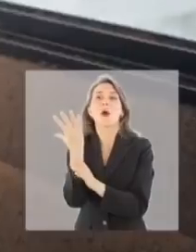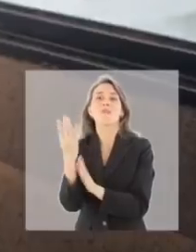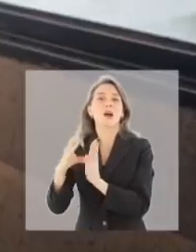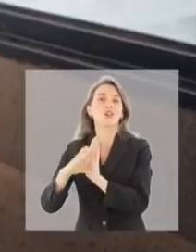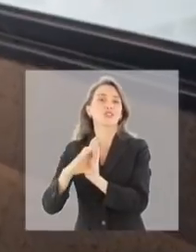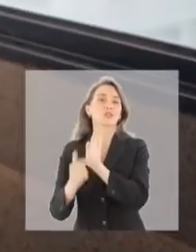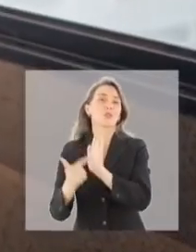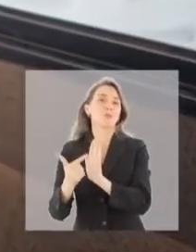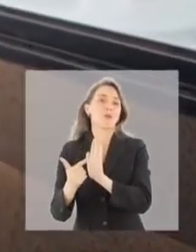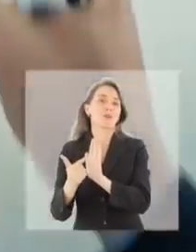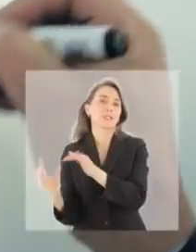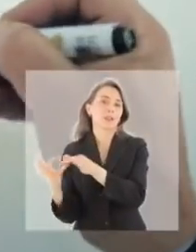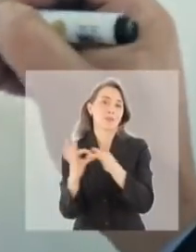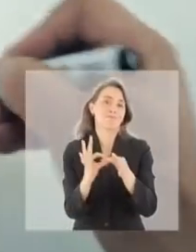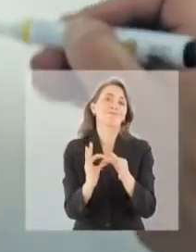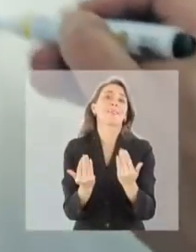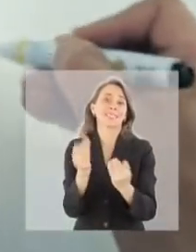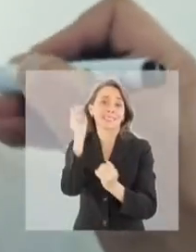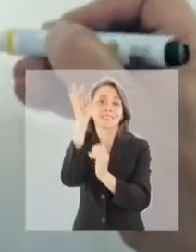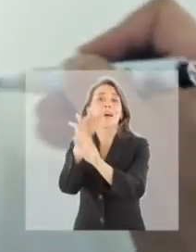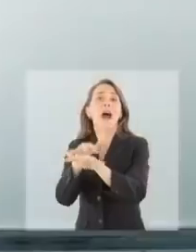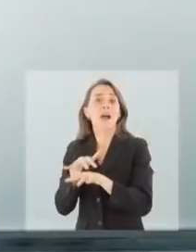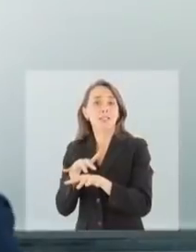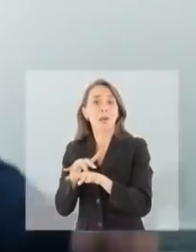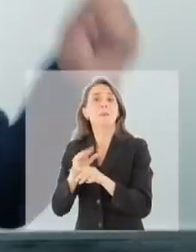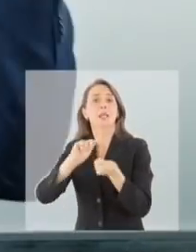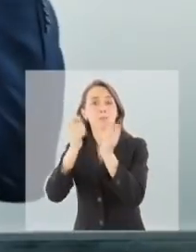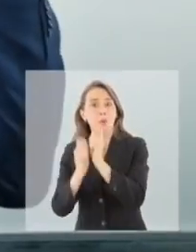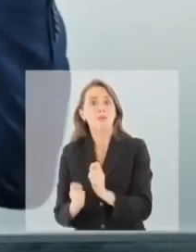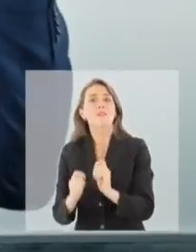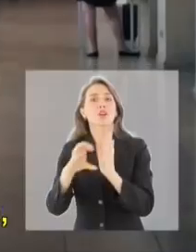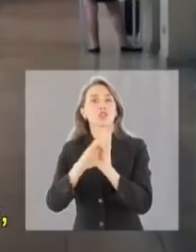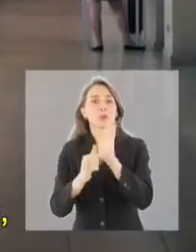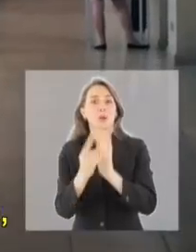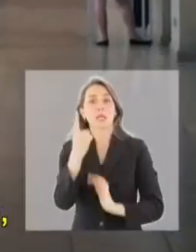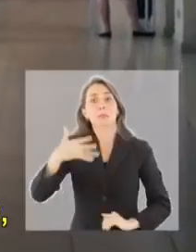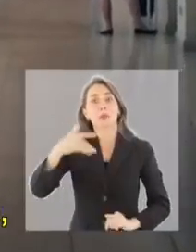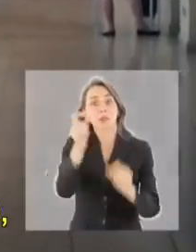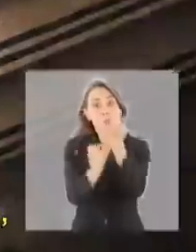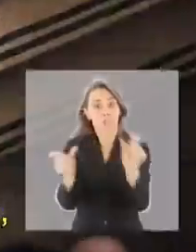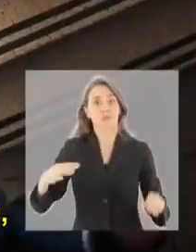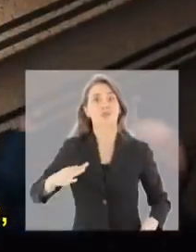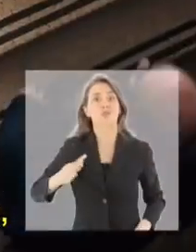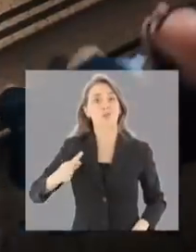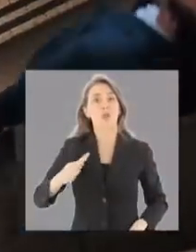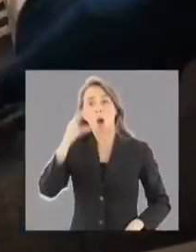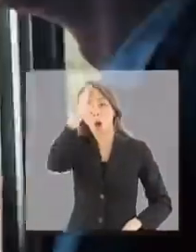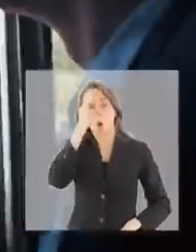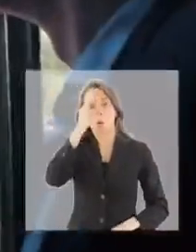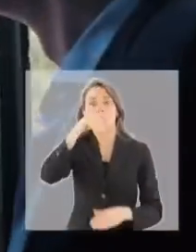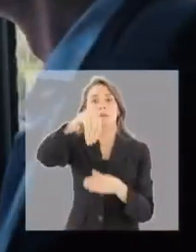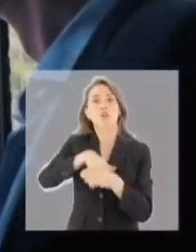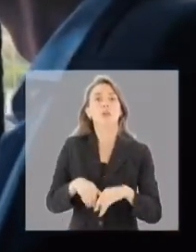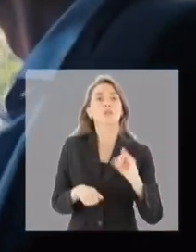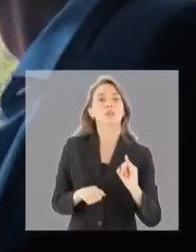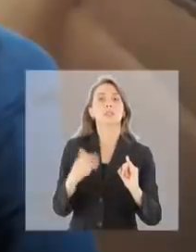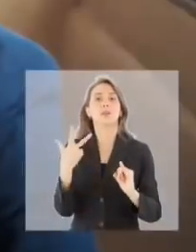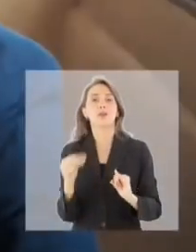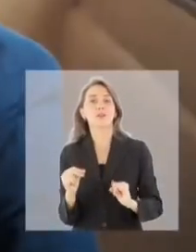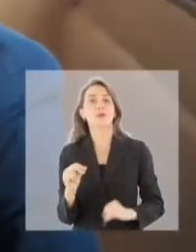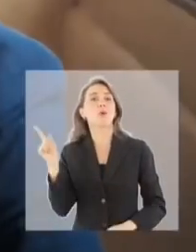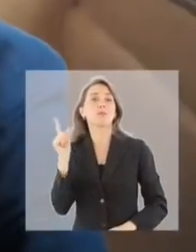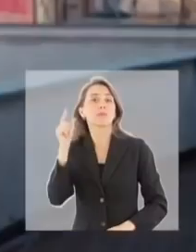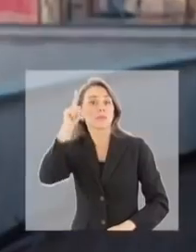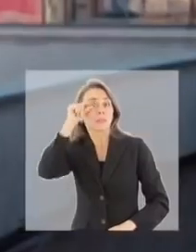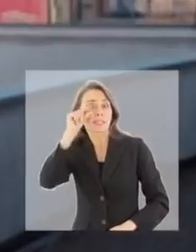posible con una nueva constitución, y eso supone una asamblea constituyente. Para eso es importante que el pueblo, la ciudadanía, se pronuncie a